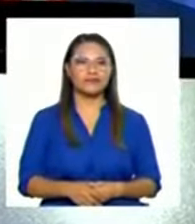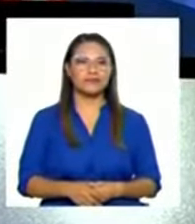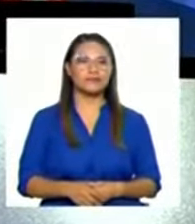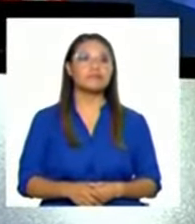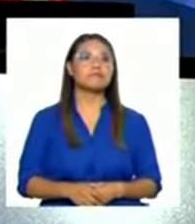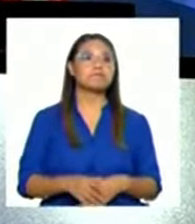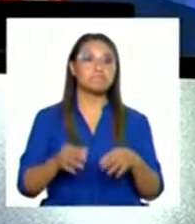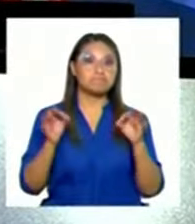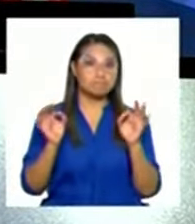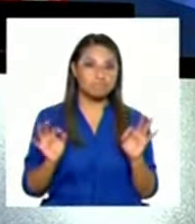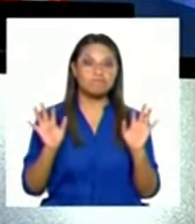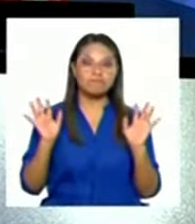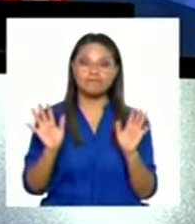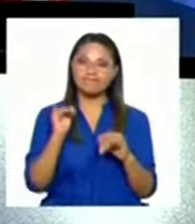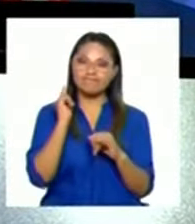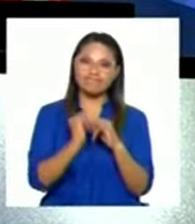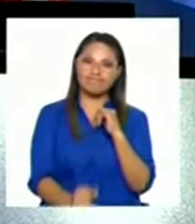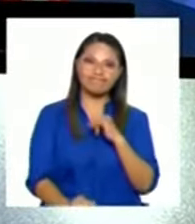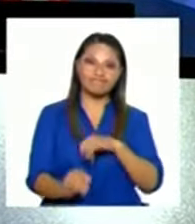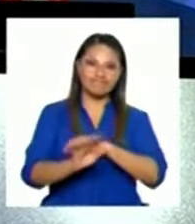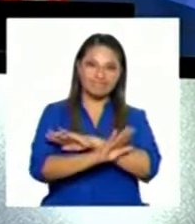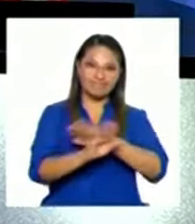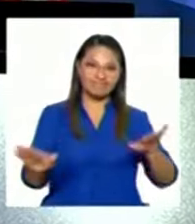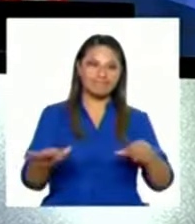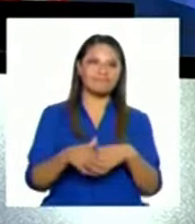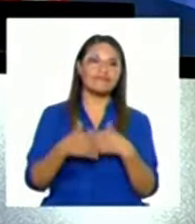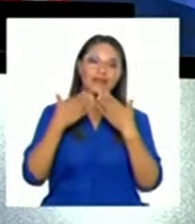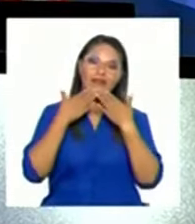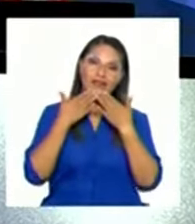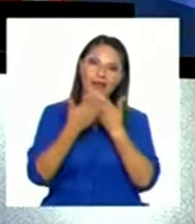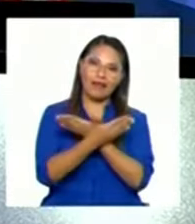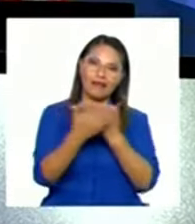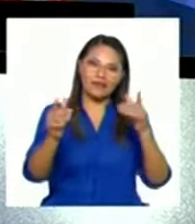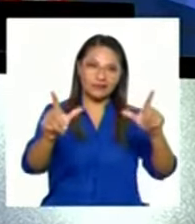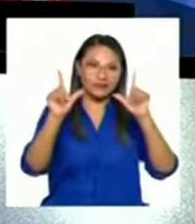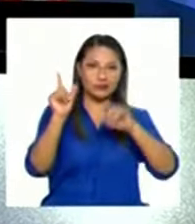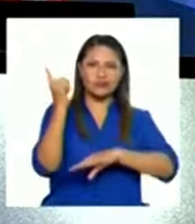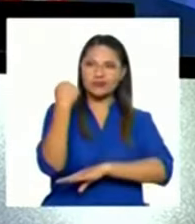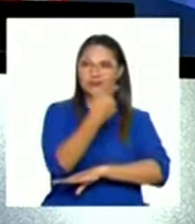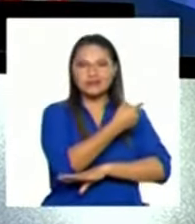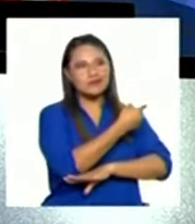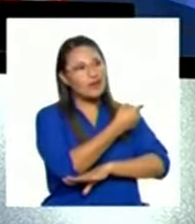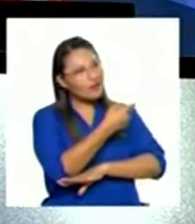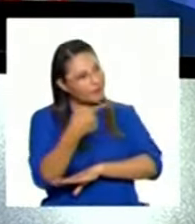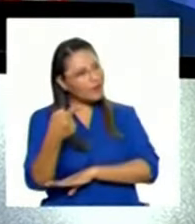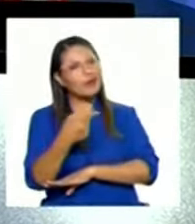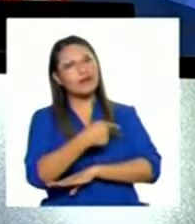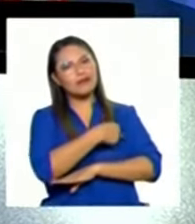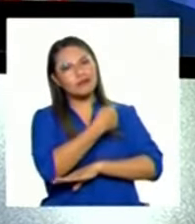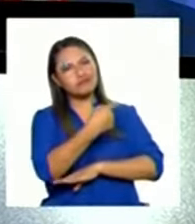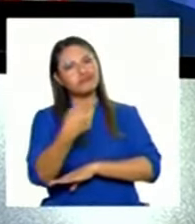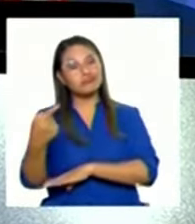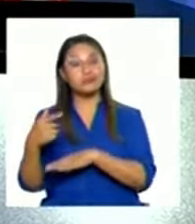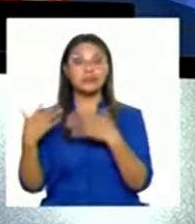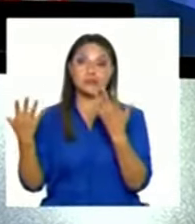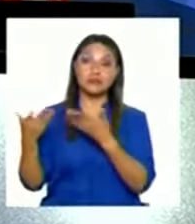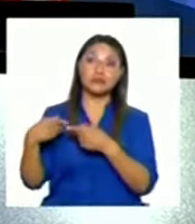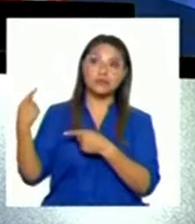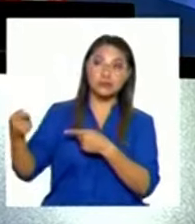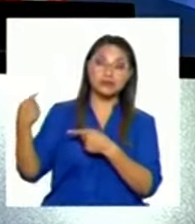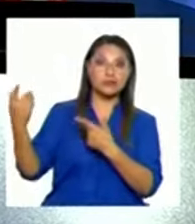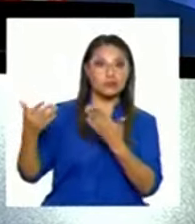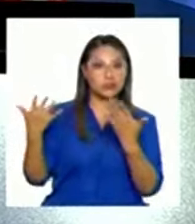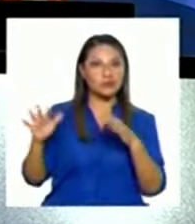Muy bien, con esta información, momento de poner punto final a la edición de hoy, agradeciéndolo por habernos acompañado toda esta semana. Invitándolos a que siga la